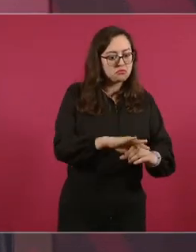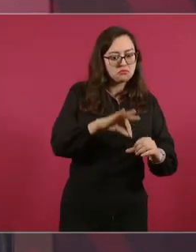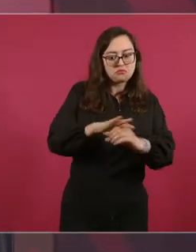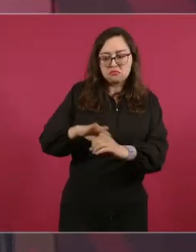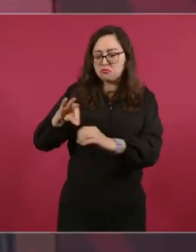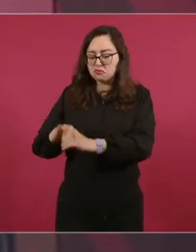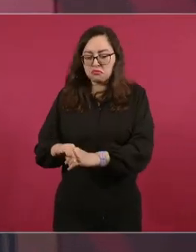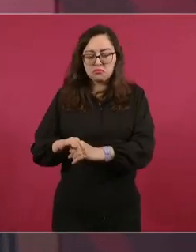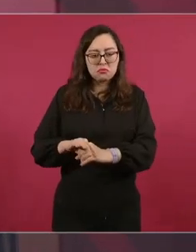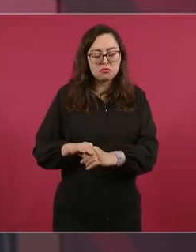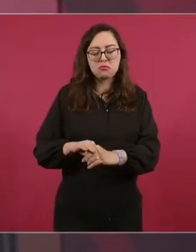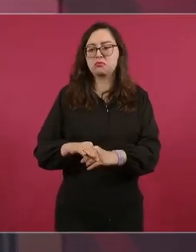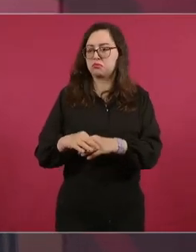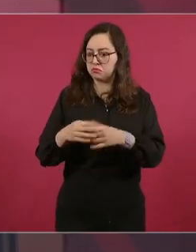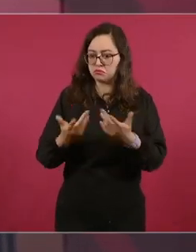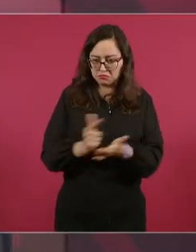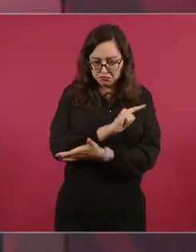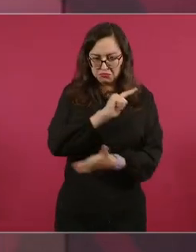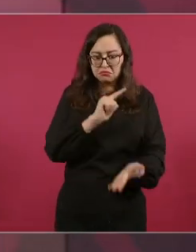particular?